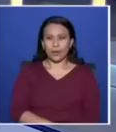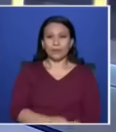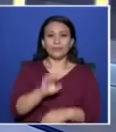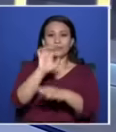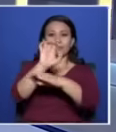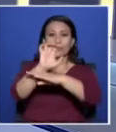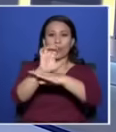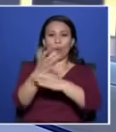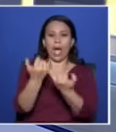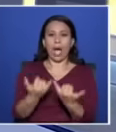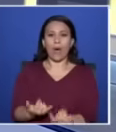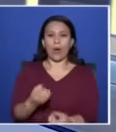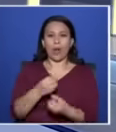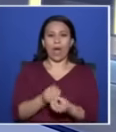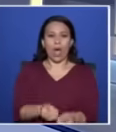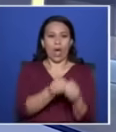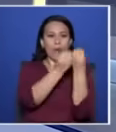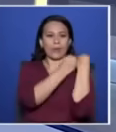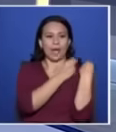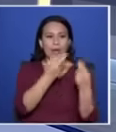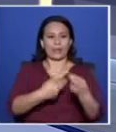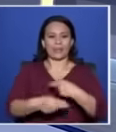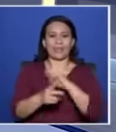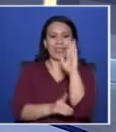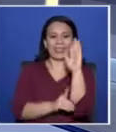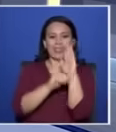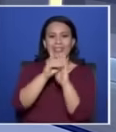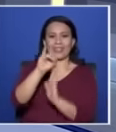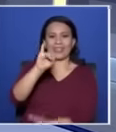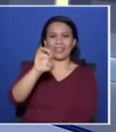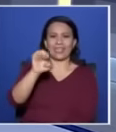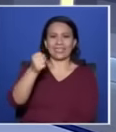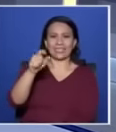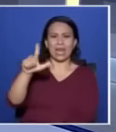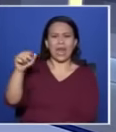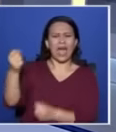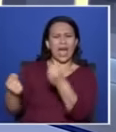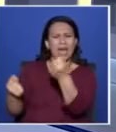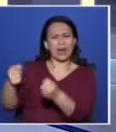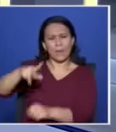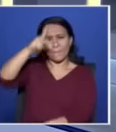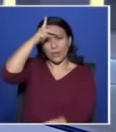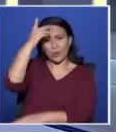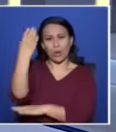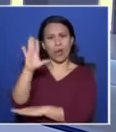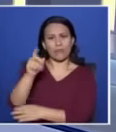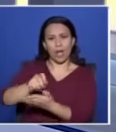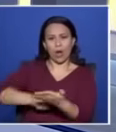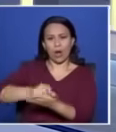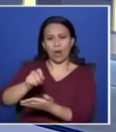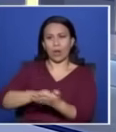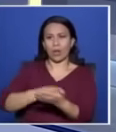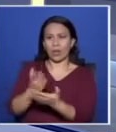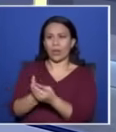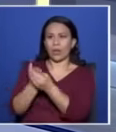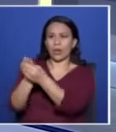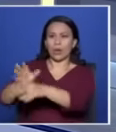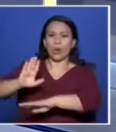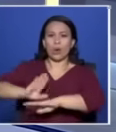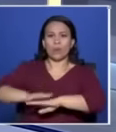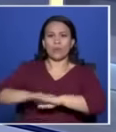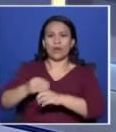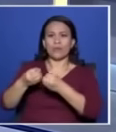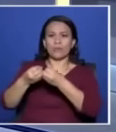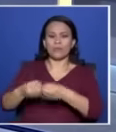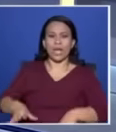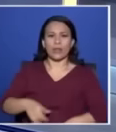Ecuador es obligado a vender diésel subsidiado a tráilers de Perú y Colombia. Ya se firmó el decreto ejecutivo debido a un fallo